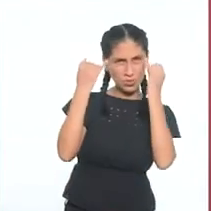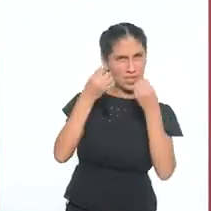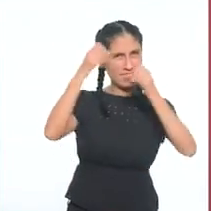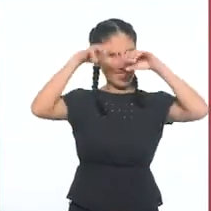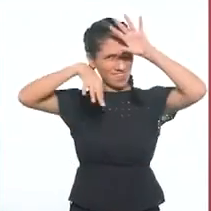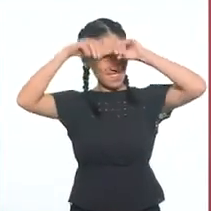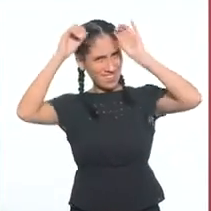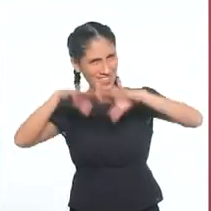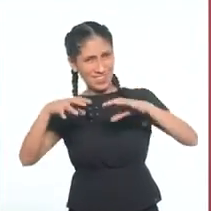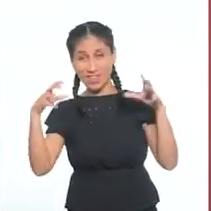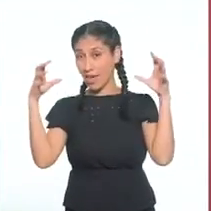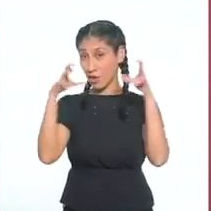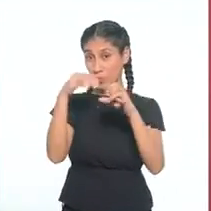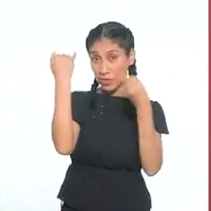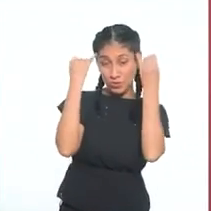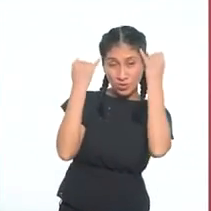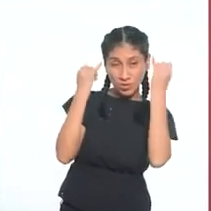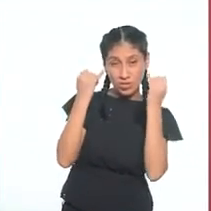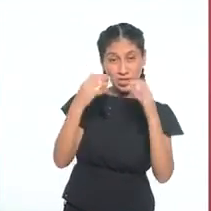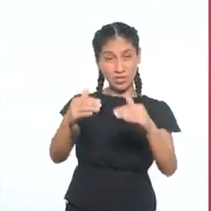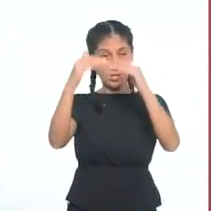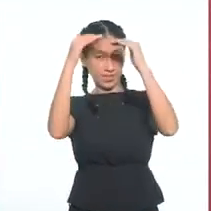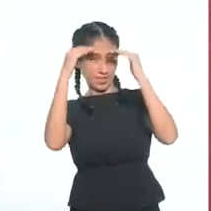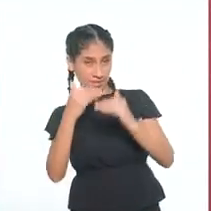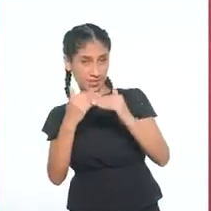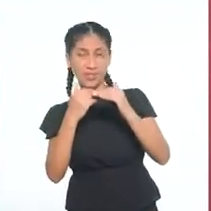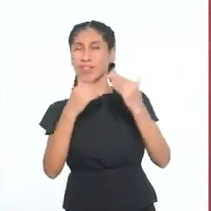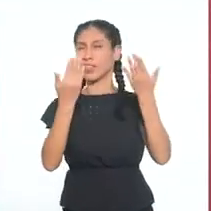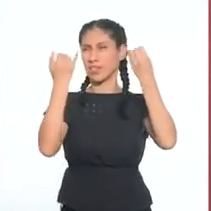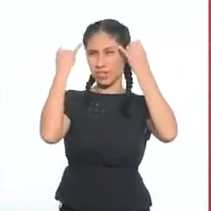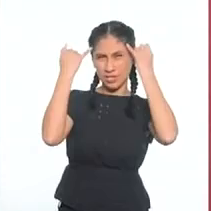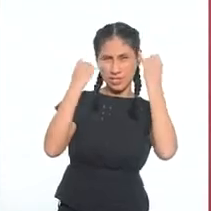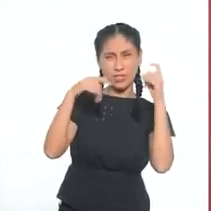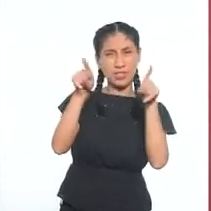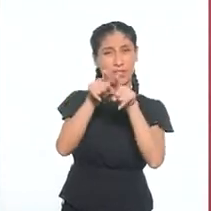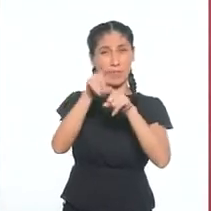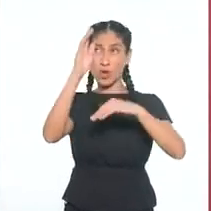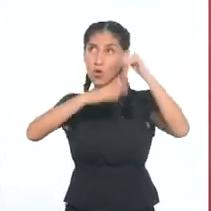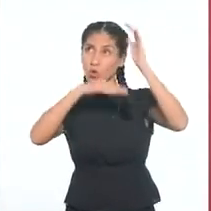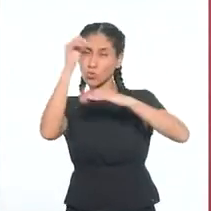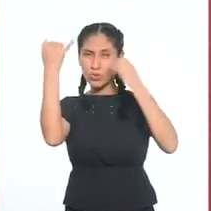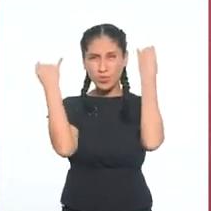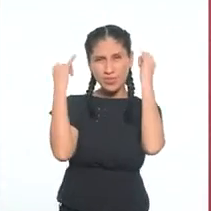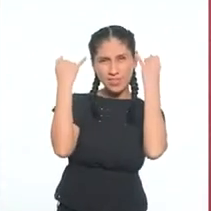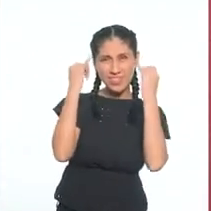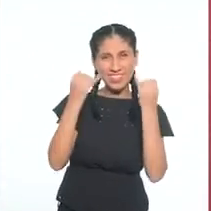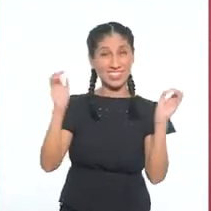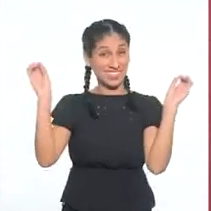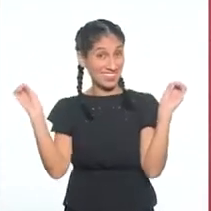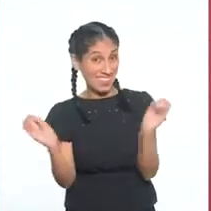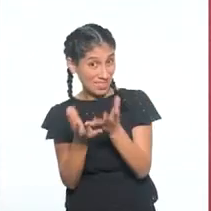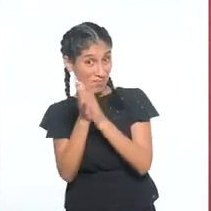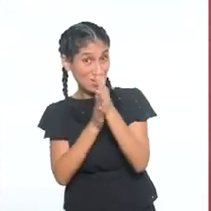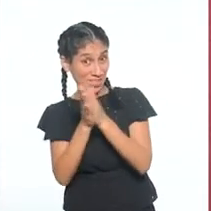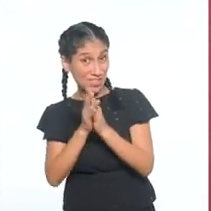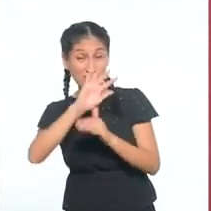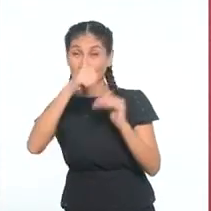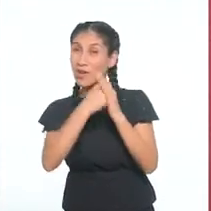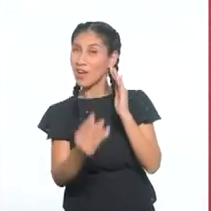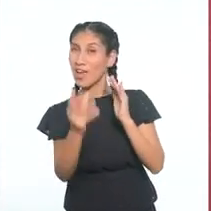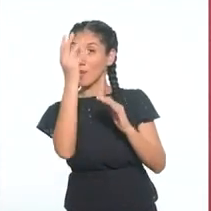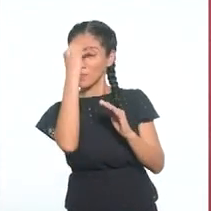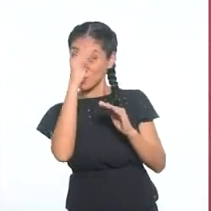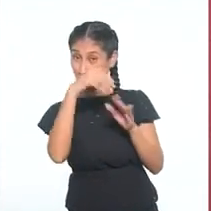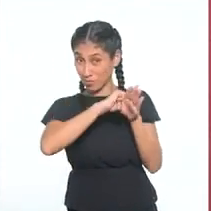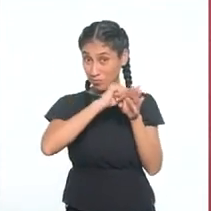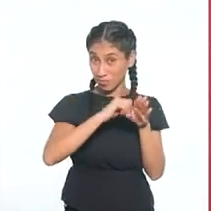de ideas agrupación de ideas jerarquización de ideas y construcción de ideas te animas a poner a prueba lo